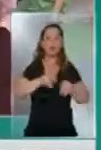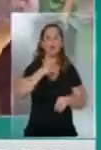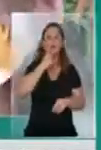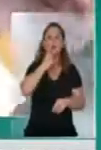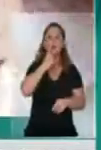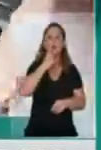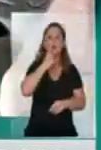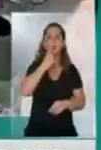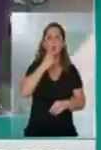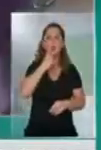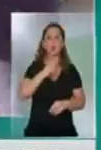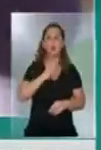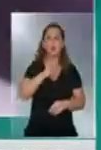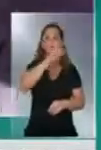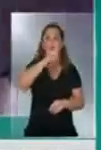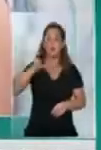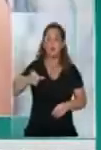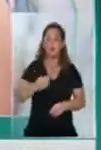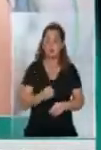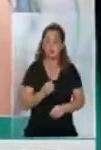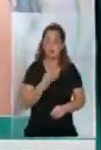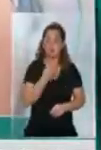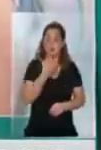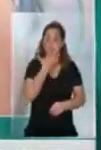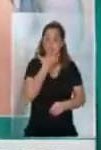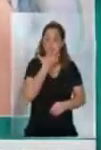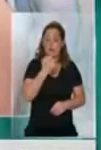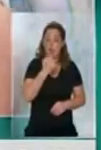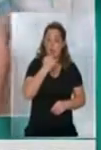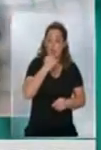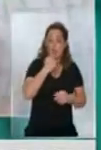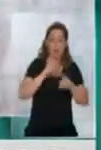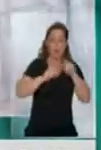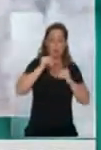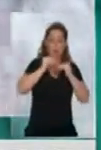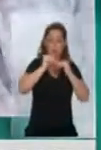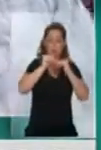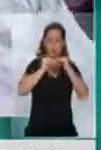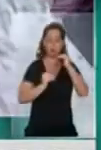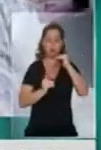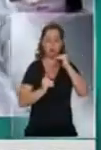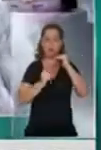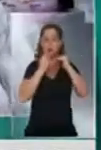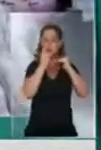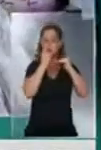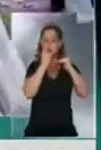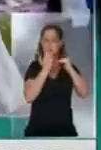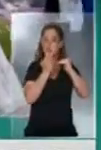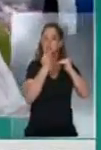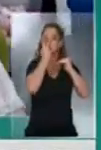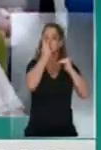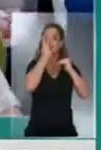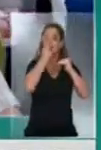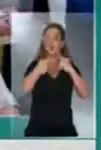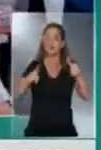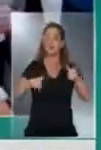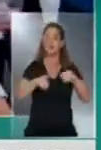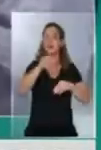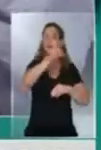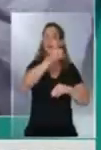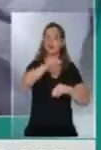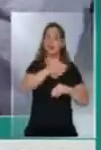por ejemplo, tienen un sentido del gusto alterado o disminuido, un sentido del olfato distinto de las personas no